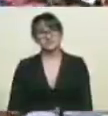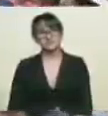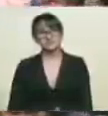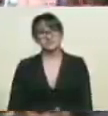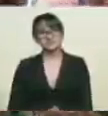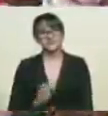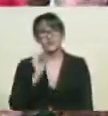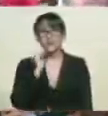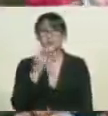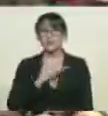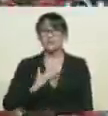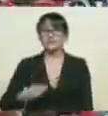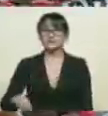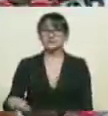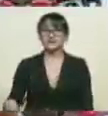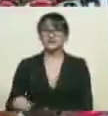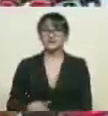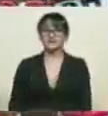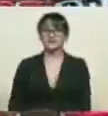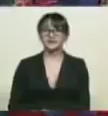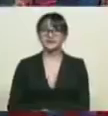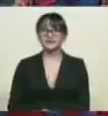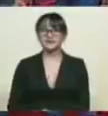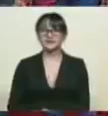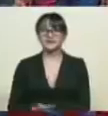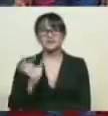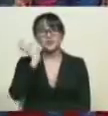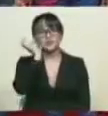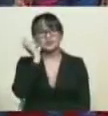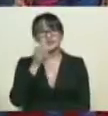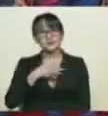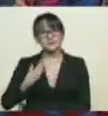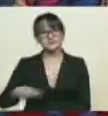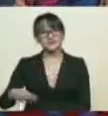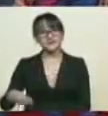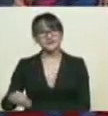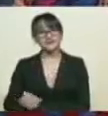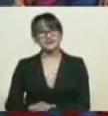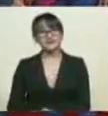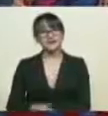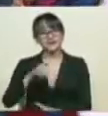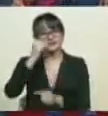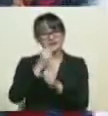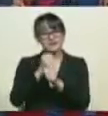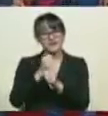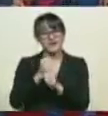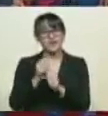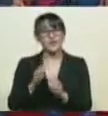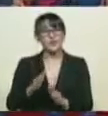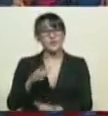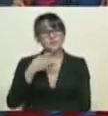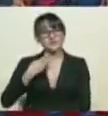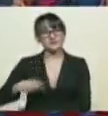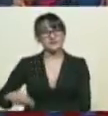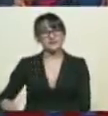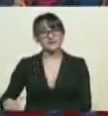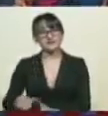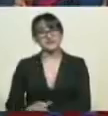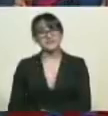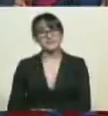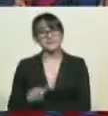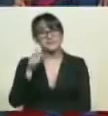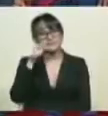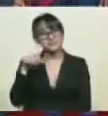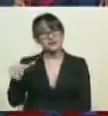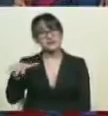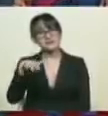Joven presidente, muchacha presidenta, trabajador presidente,